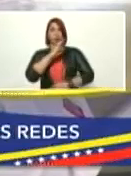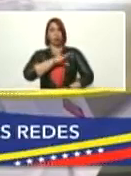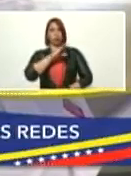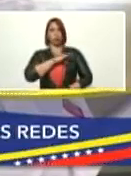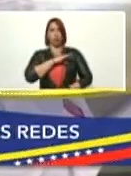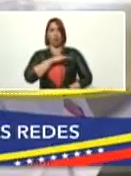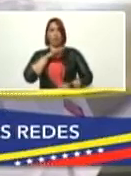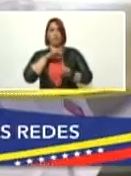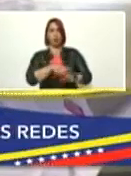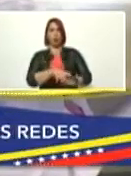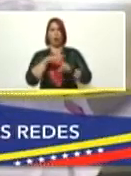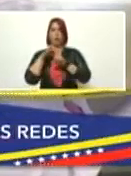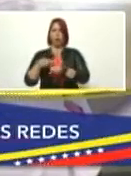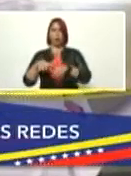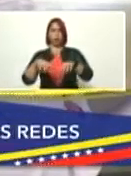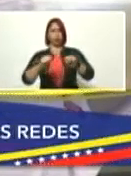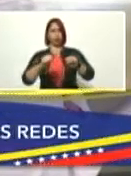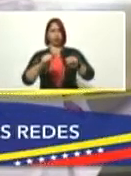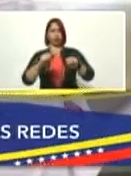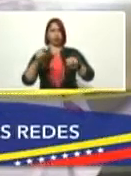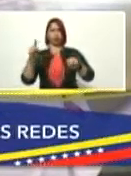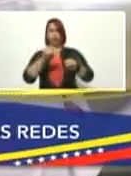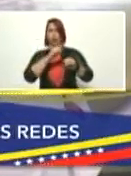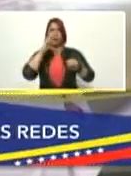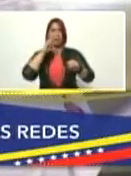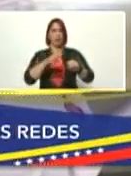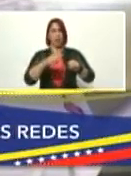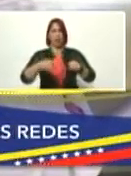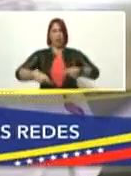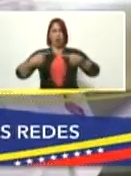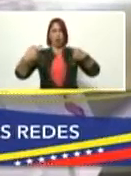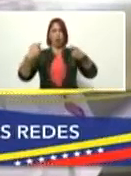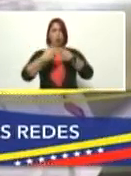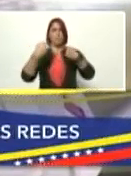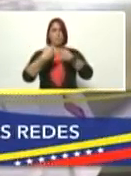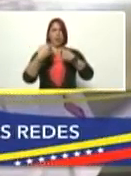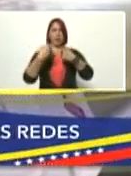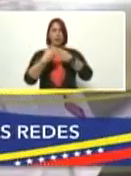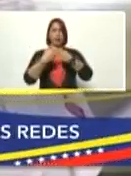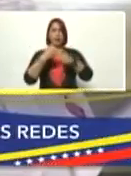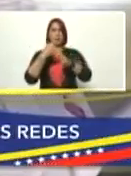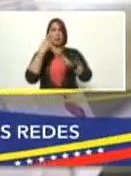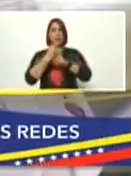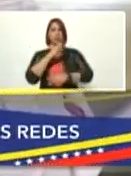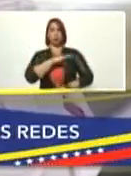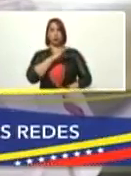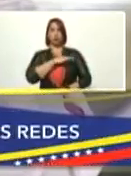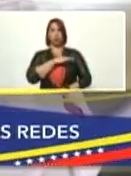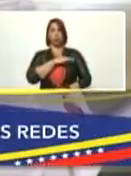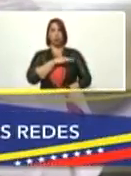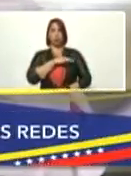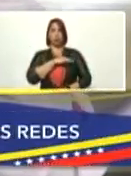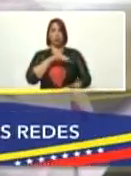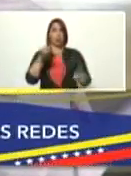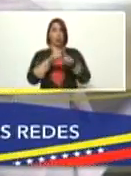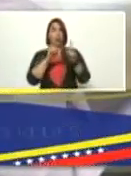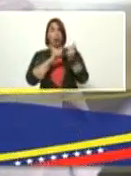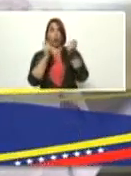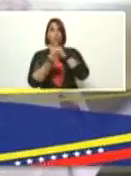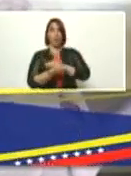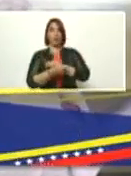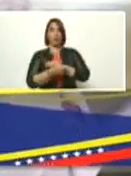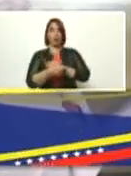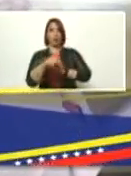dominantes. Y el que no dé el combate en las redes sociales se convierte en un dinosaurio. Eso lo digo yo.